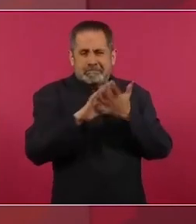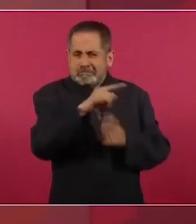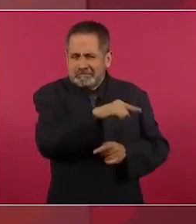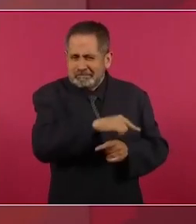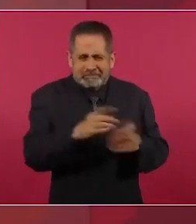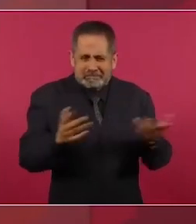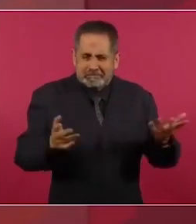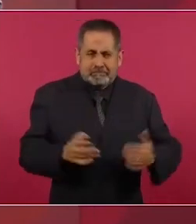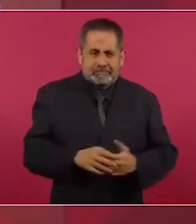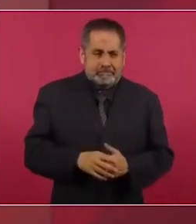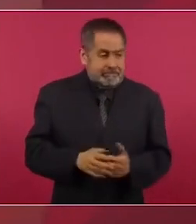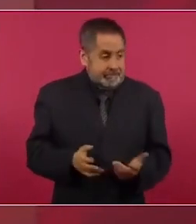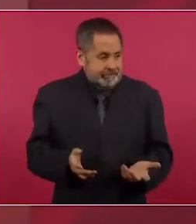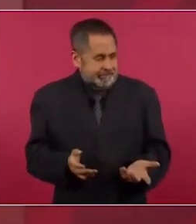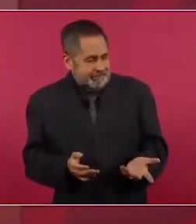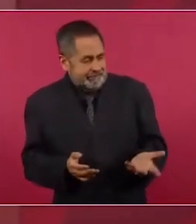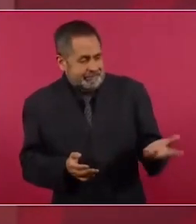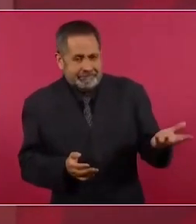¿No?